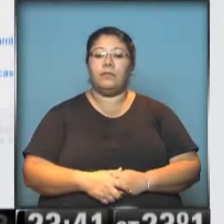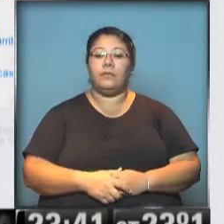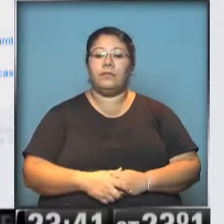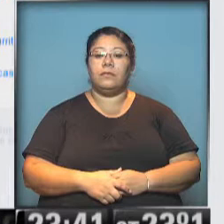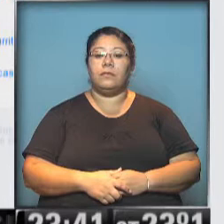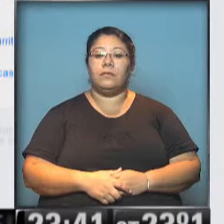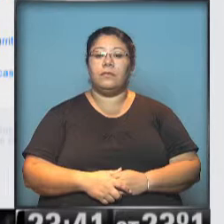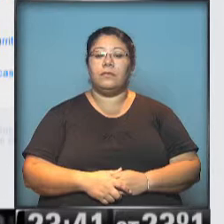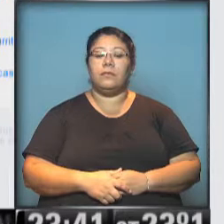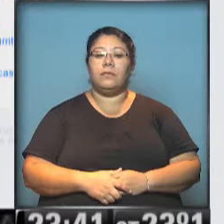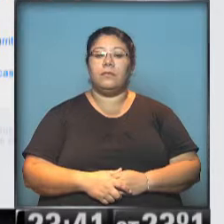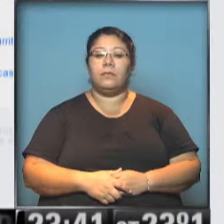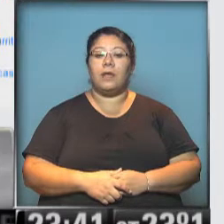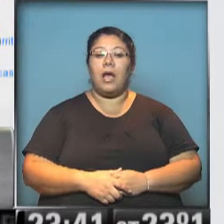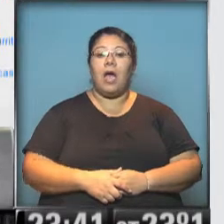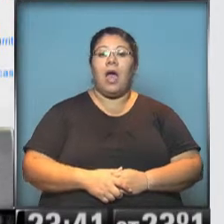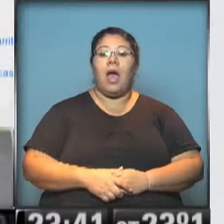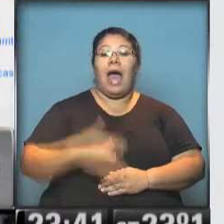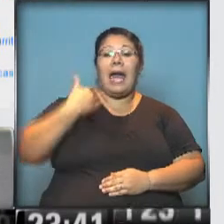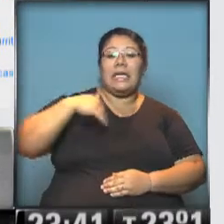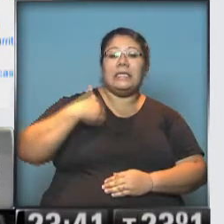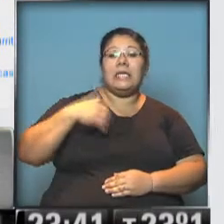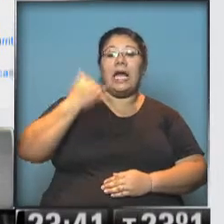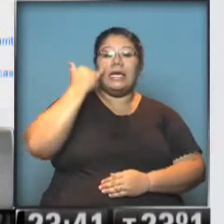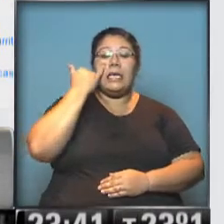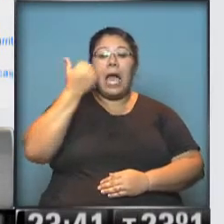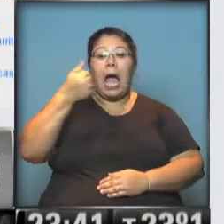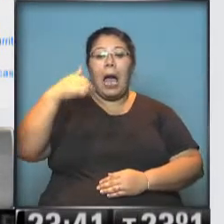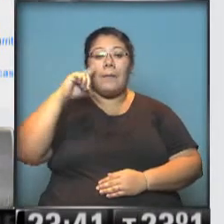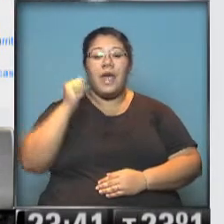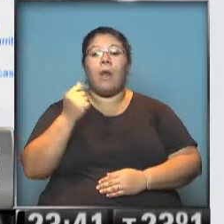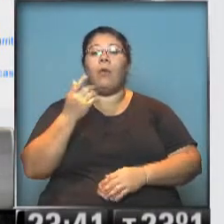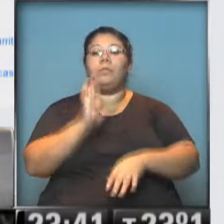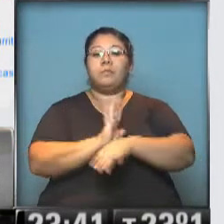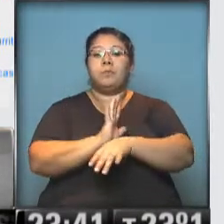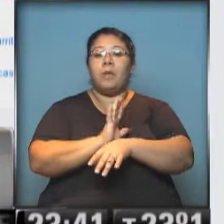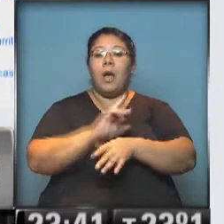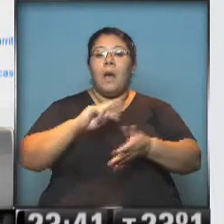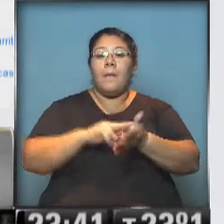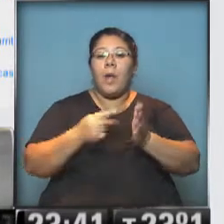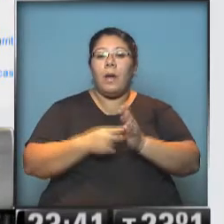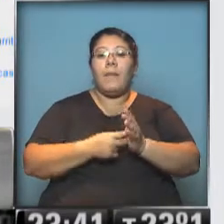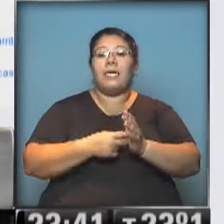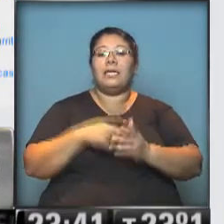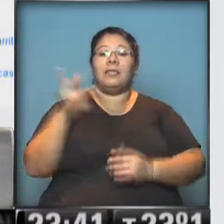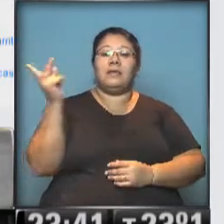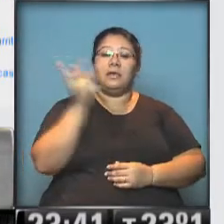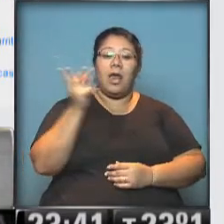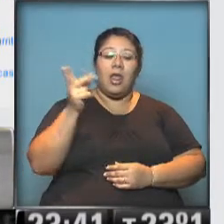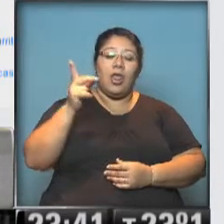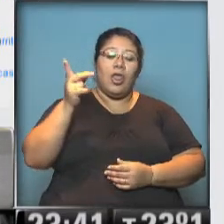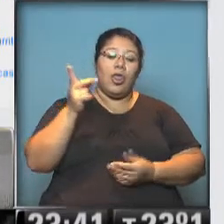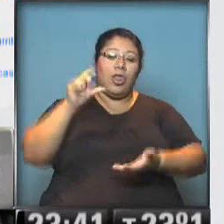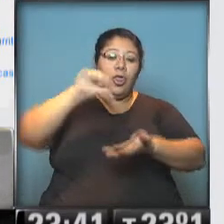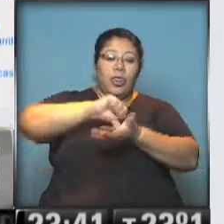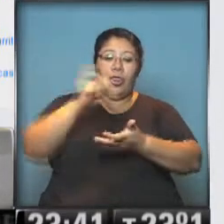caracteres que tiene el Twitter. Argentina y AMIA como daños colaterales de una cuestión del Medio Oriente. Estas son algunas de las frases